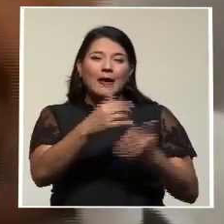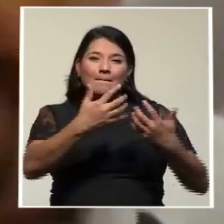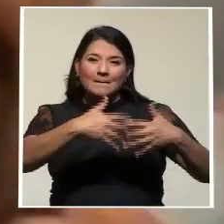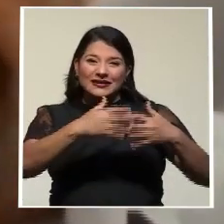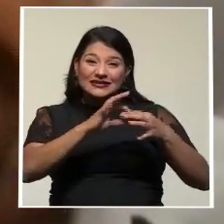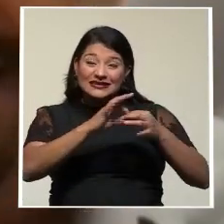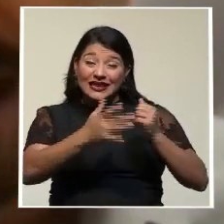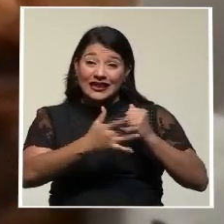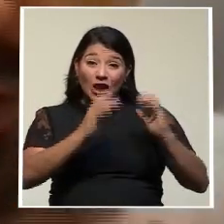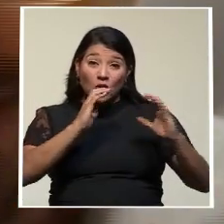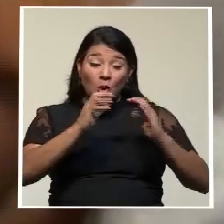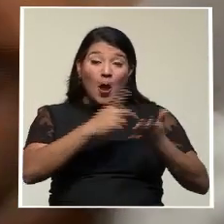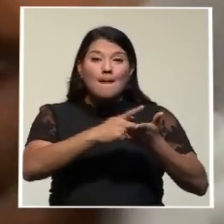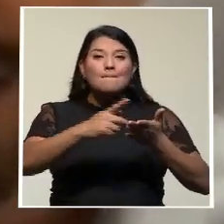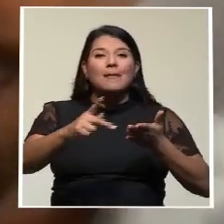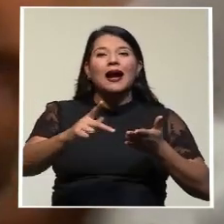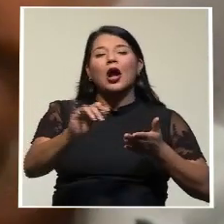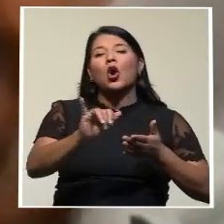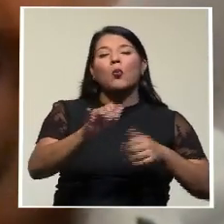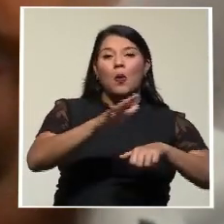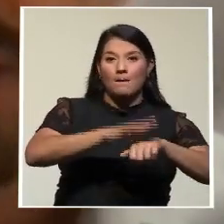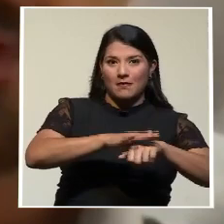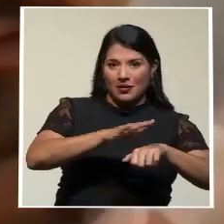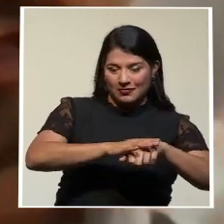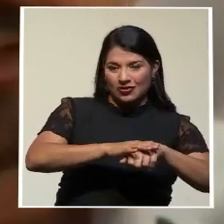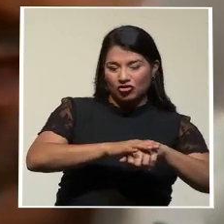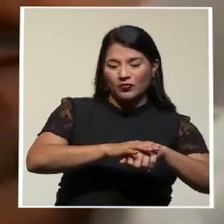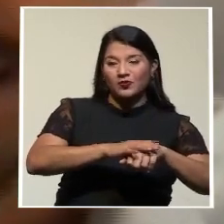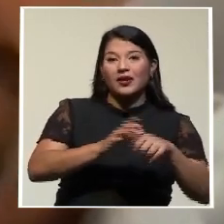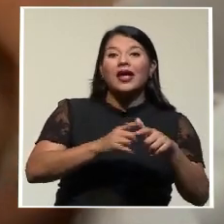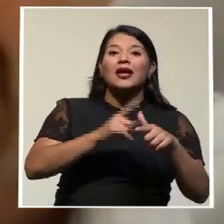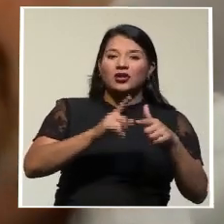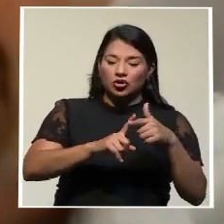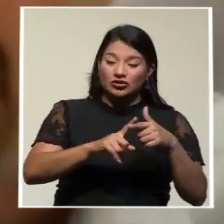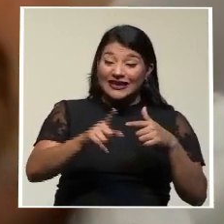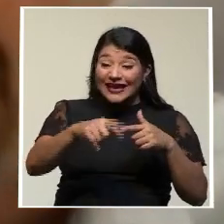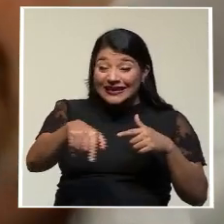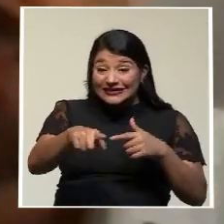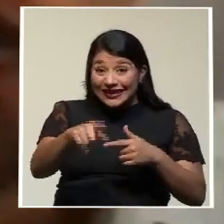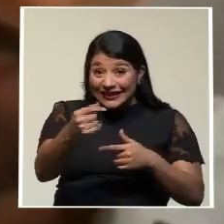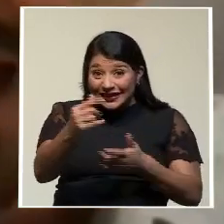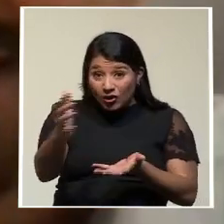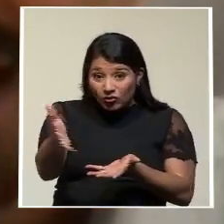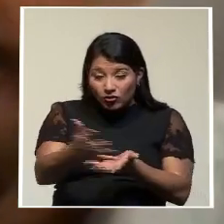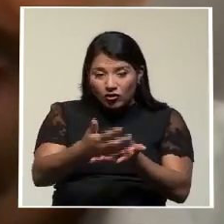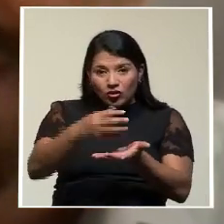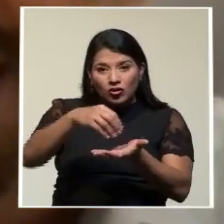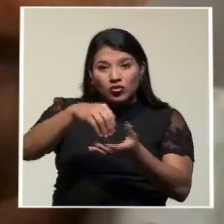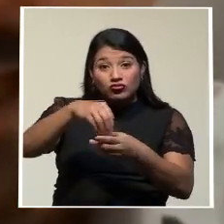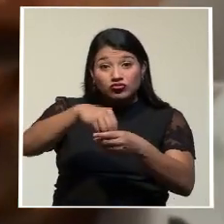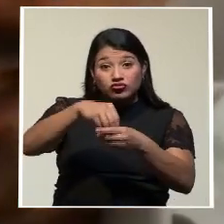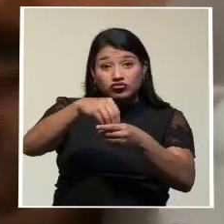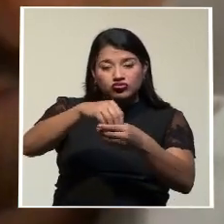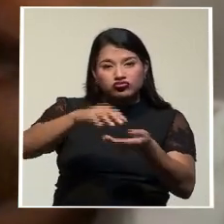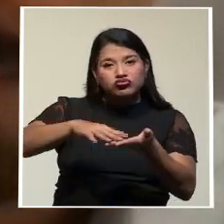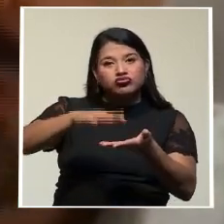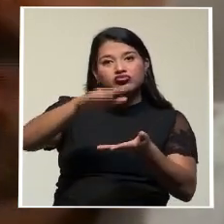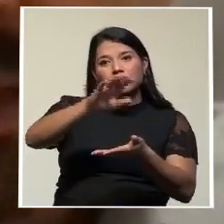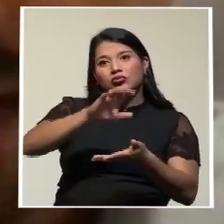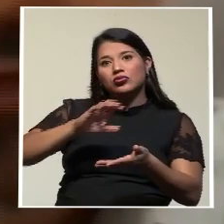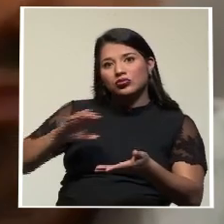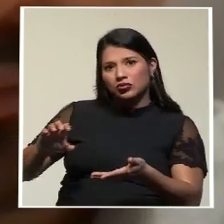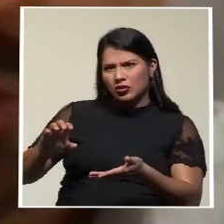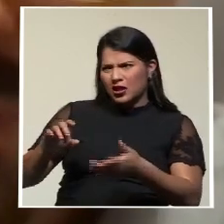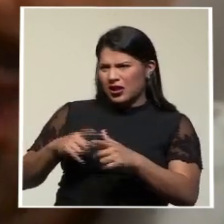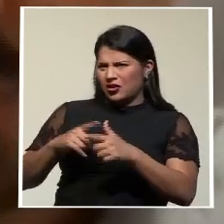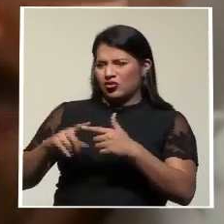objetivo era que se invirtieran en proyectos de desarrollo para universalizar las telecomunicaciones. Pues Fonatel tiene un inmenso superávit,